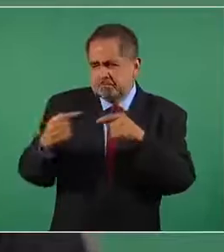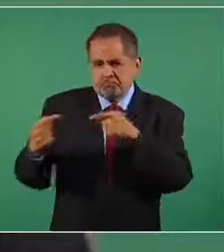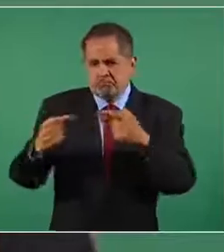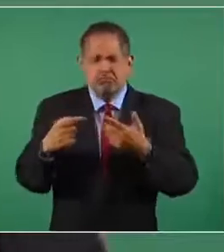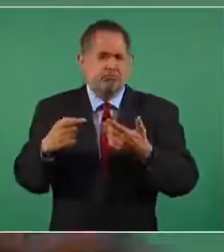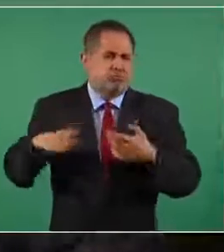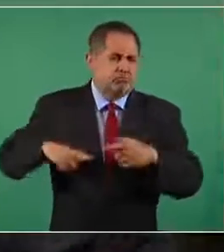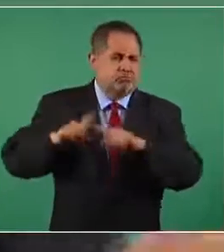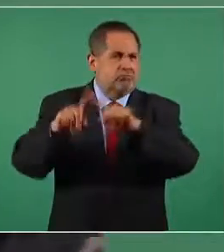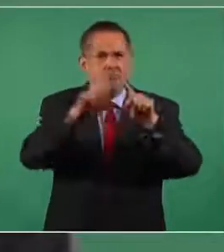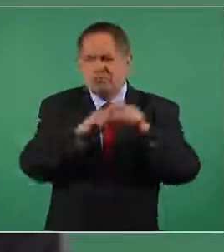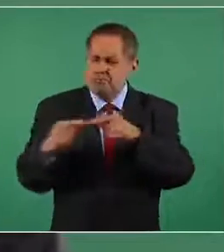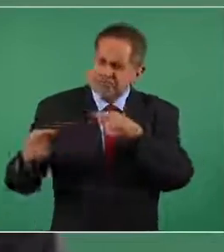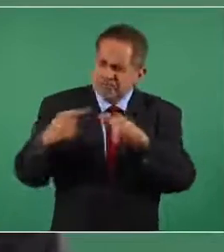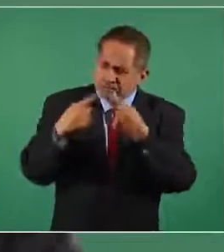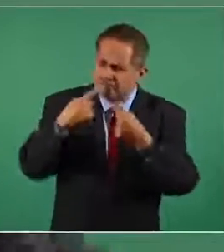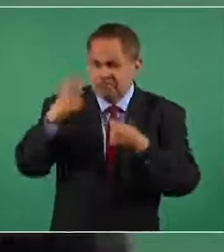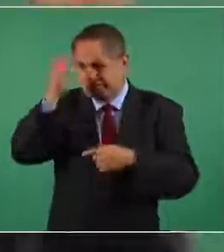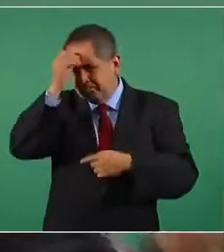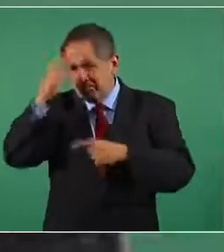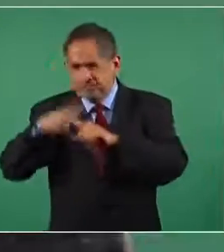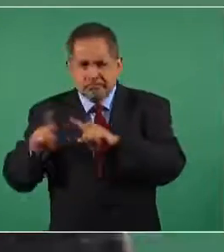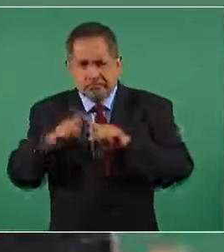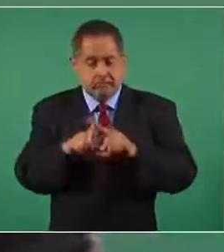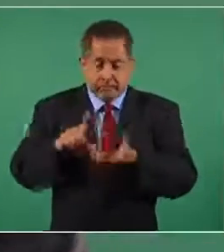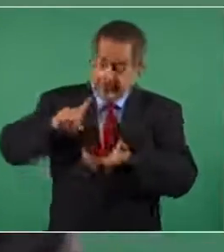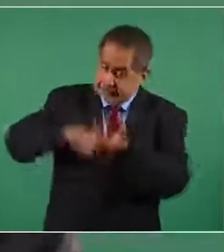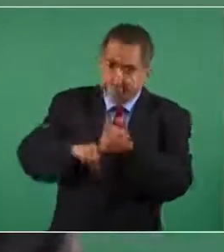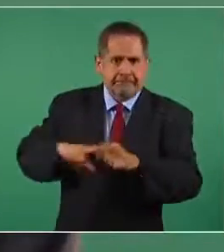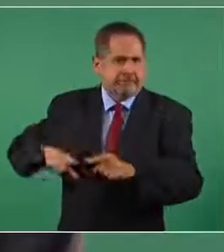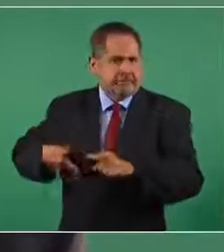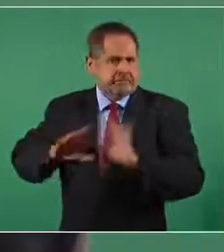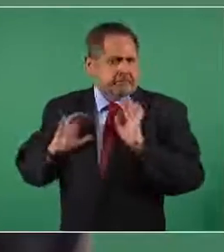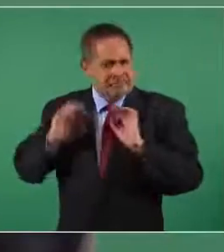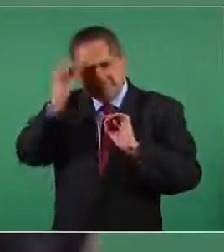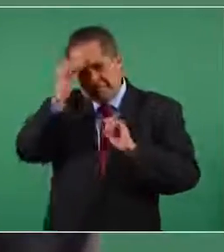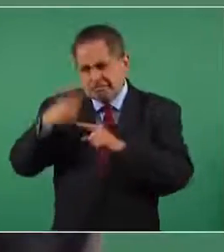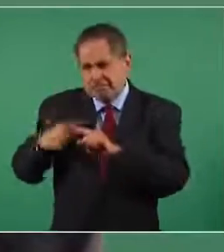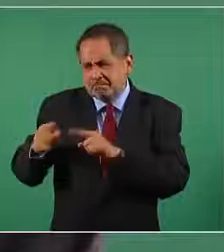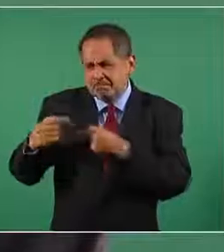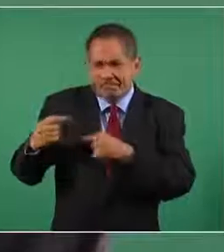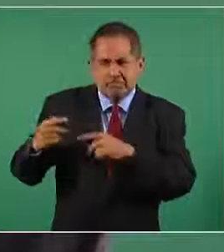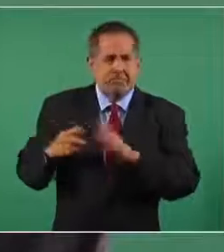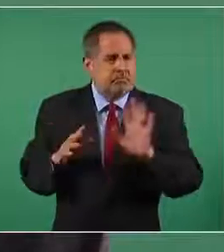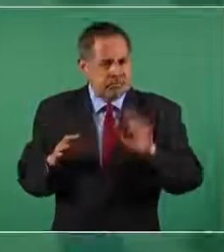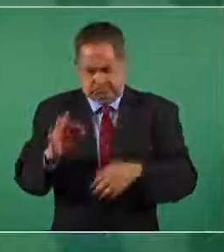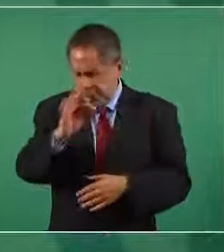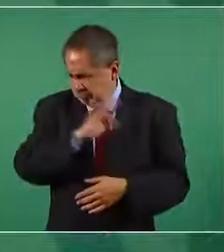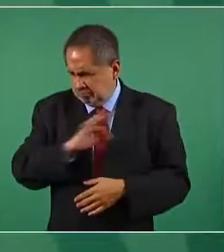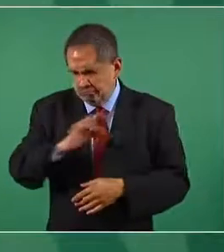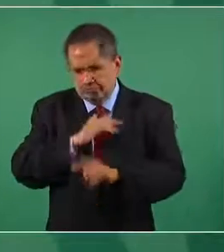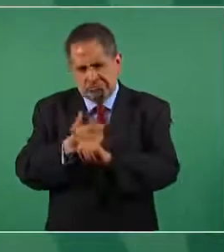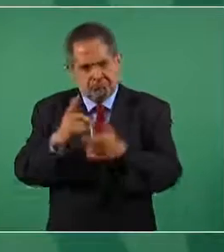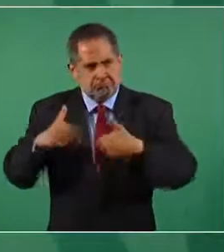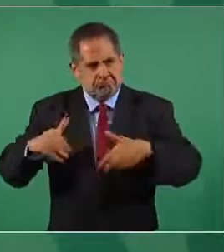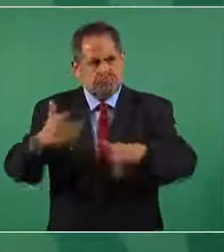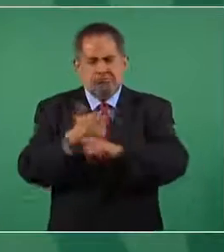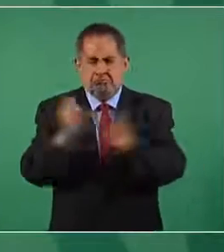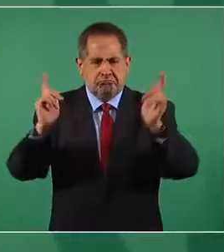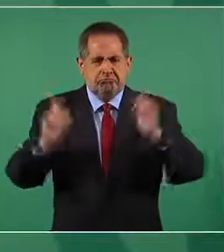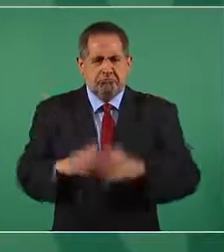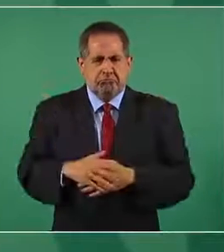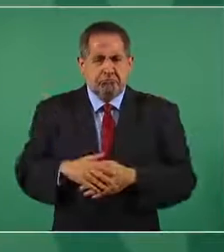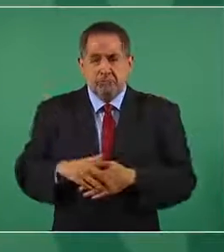hay discrepancias en todos lados del gobierno, y está permitido, no